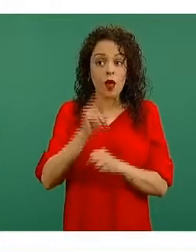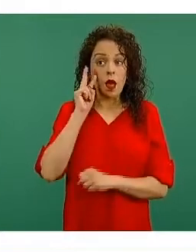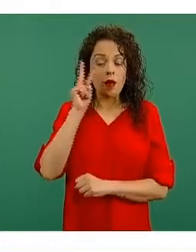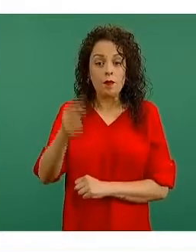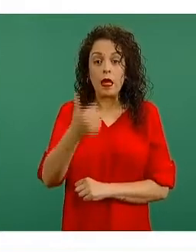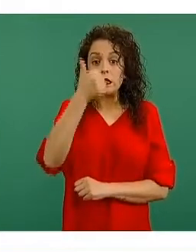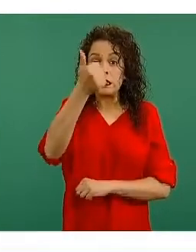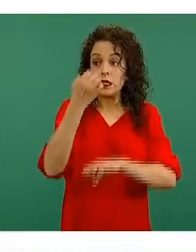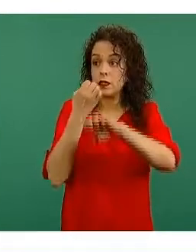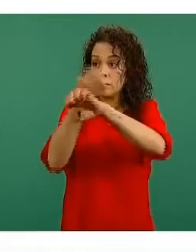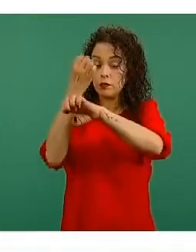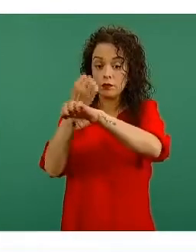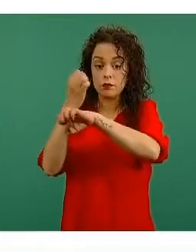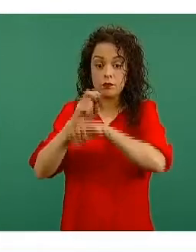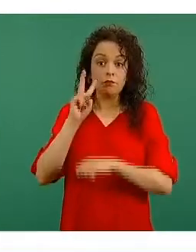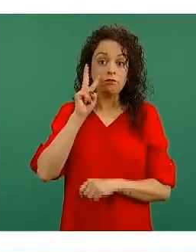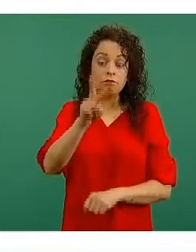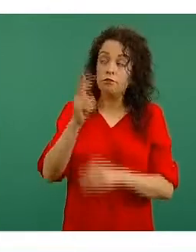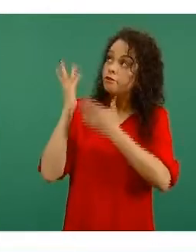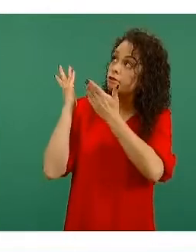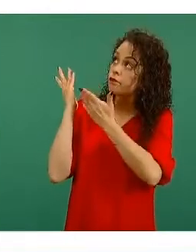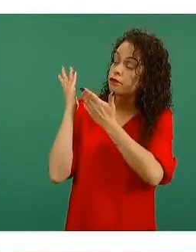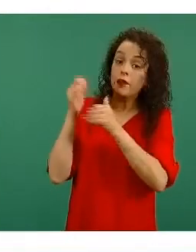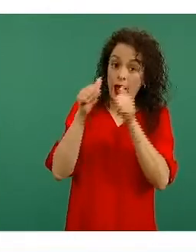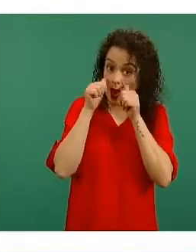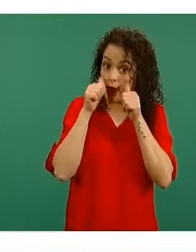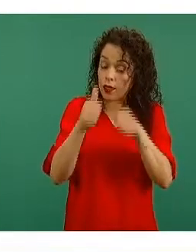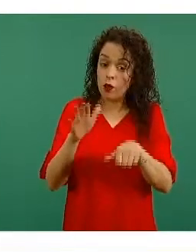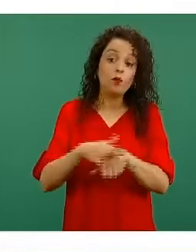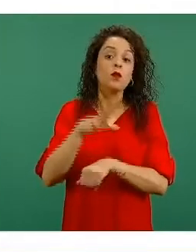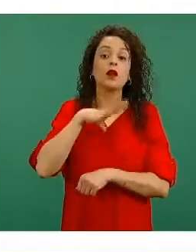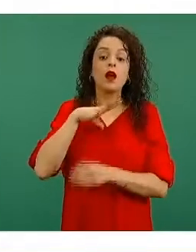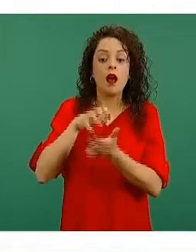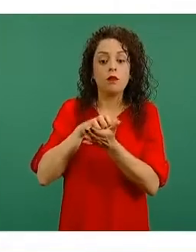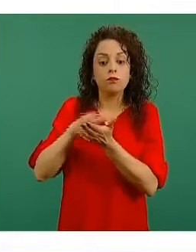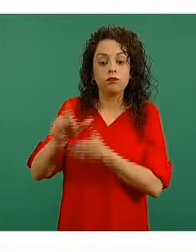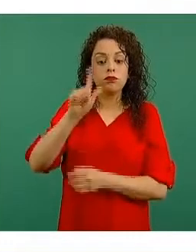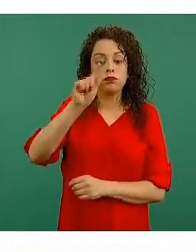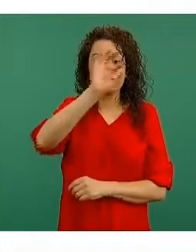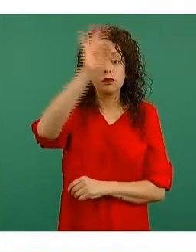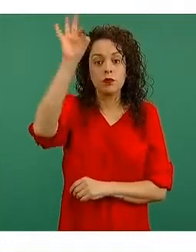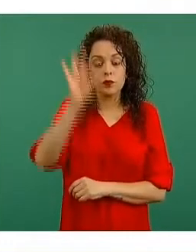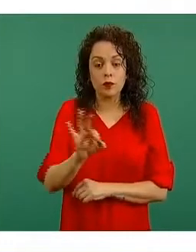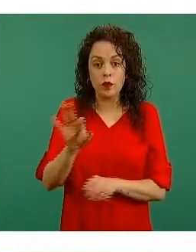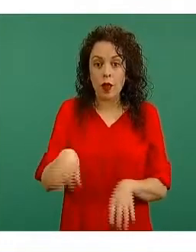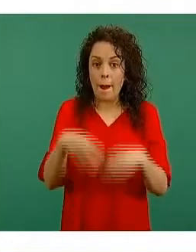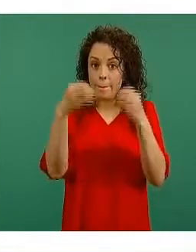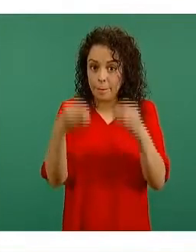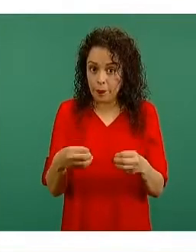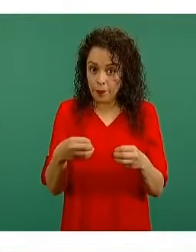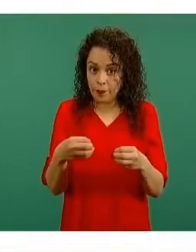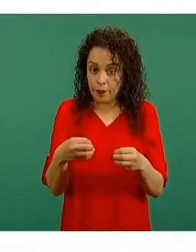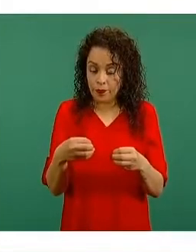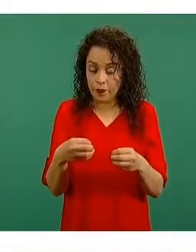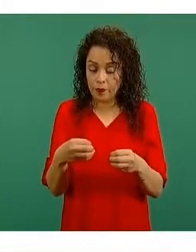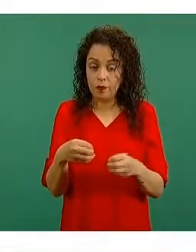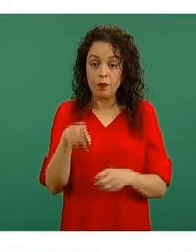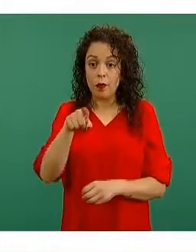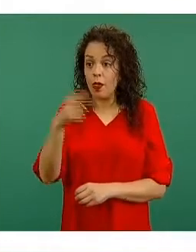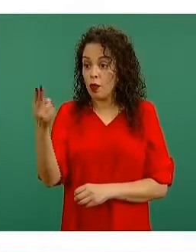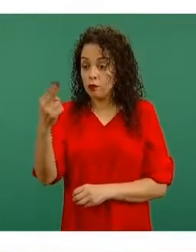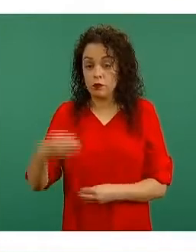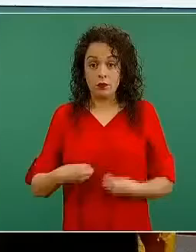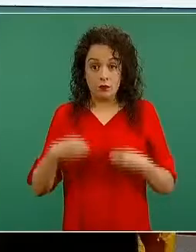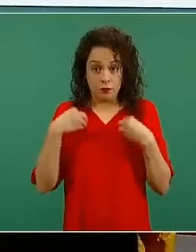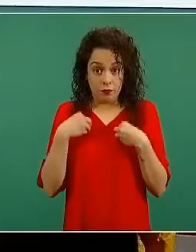entidades federativas, estos 6 estados de la República que tienen más del 70% de ocupación. Si usted vive en Ciudad